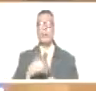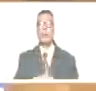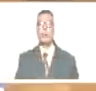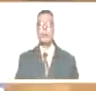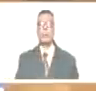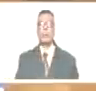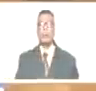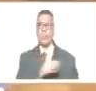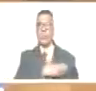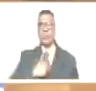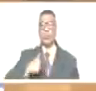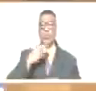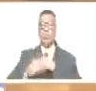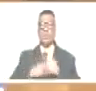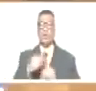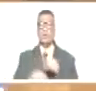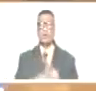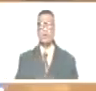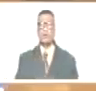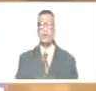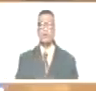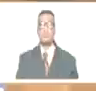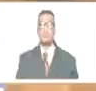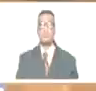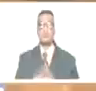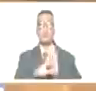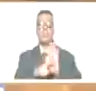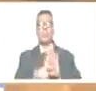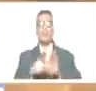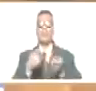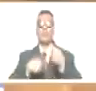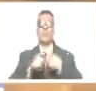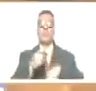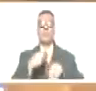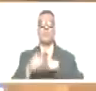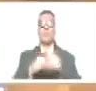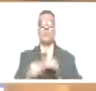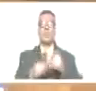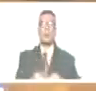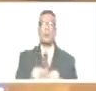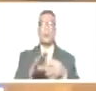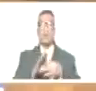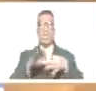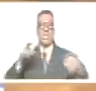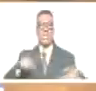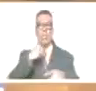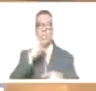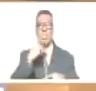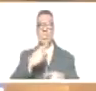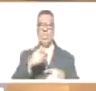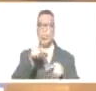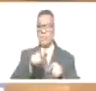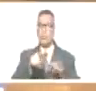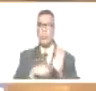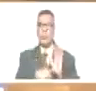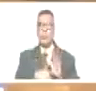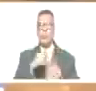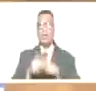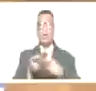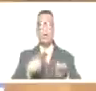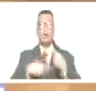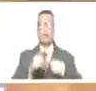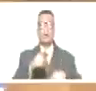hacer, montar negocios, hacer negocios, aléjese de la política no es para usted. Dedíquese a los negocios al